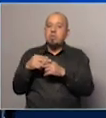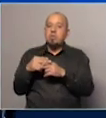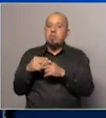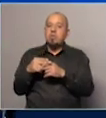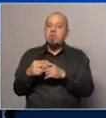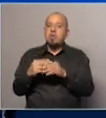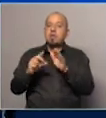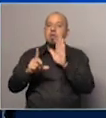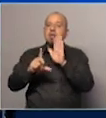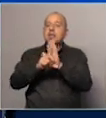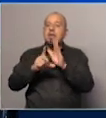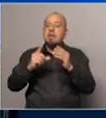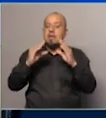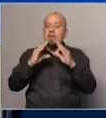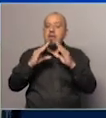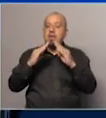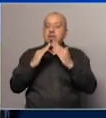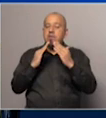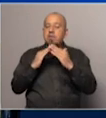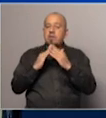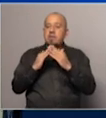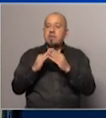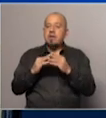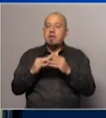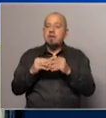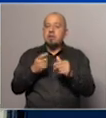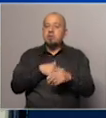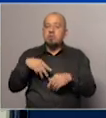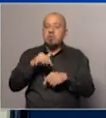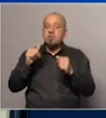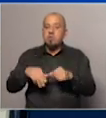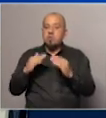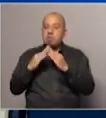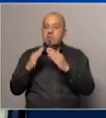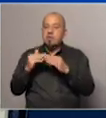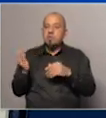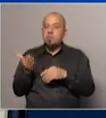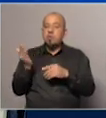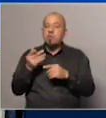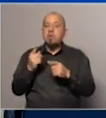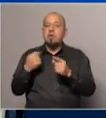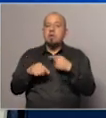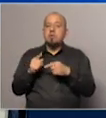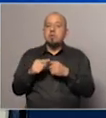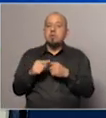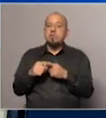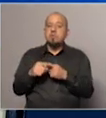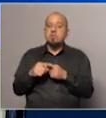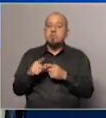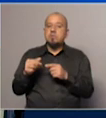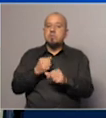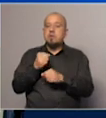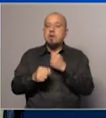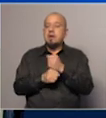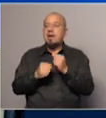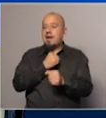la ley de vivienda de interés social que después hoy se llama vivienda promovida eso nos ha costado hasta el año